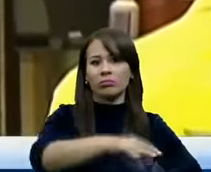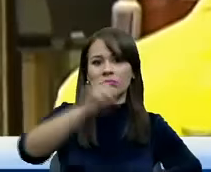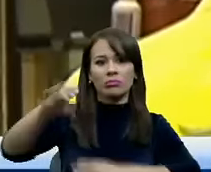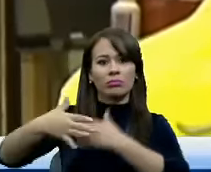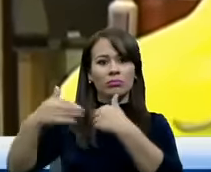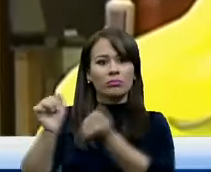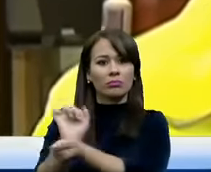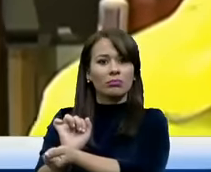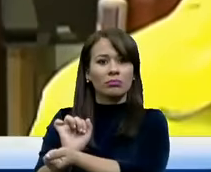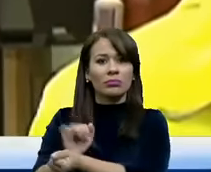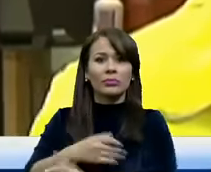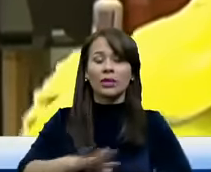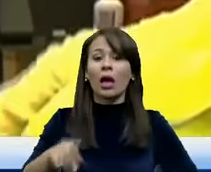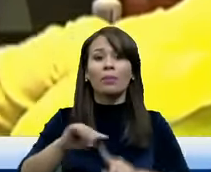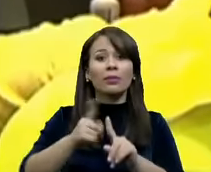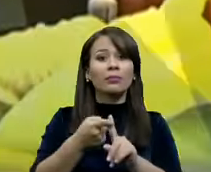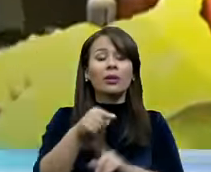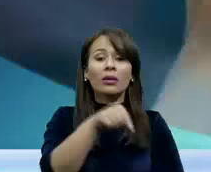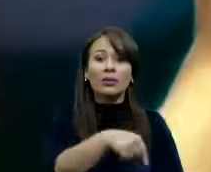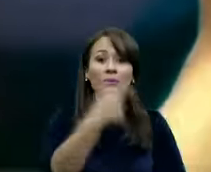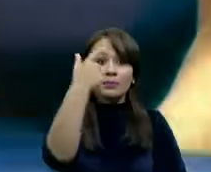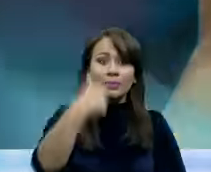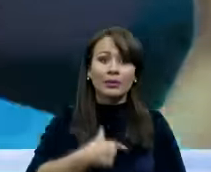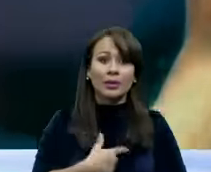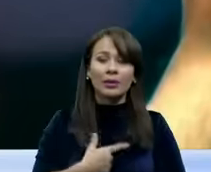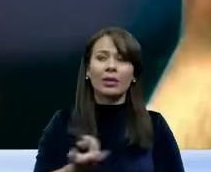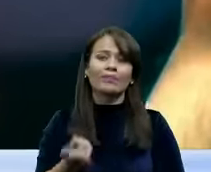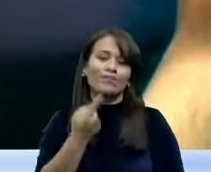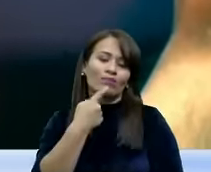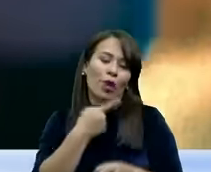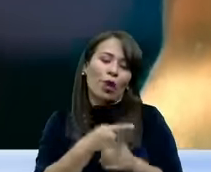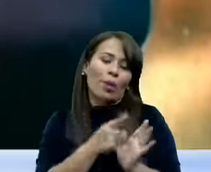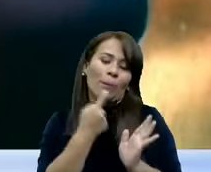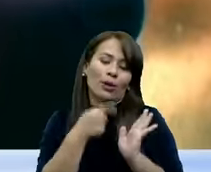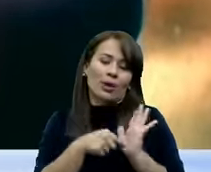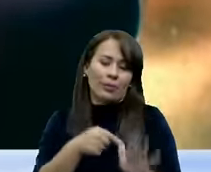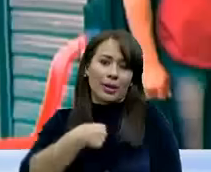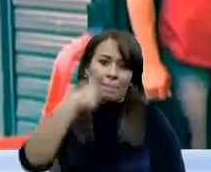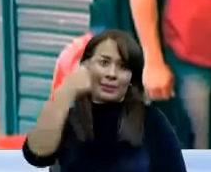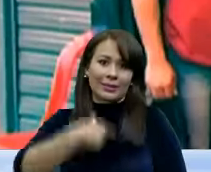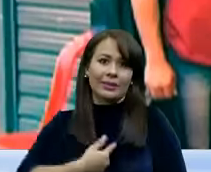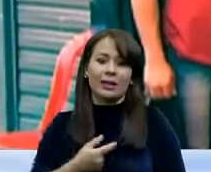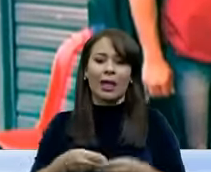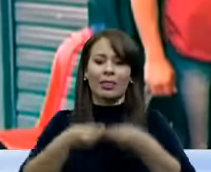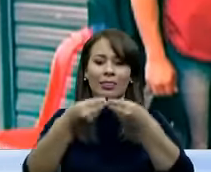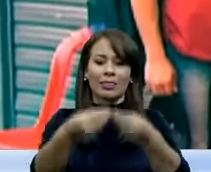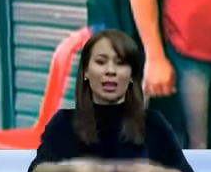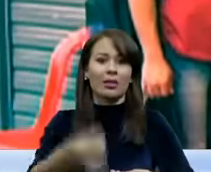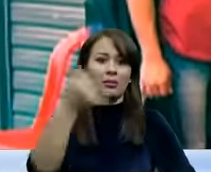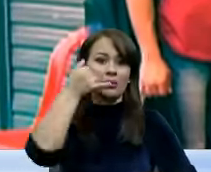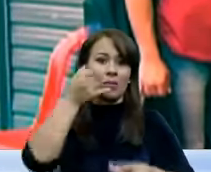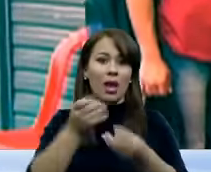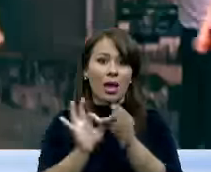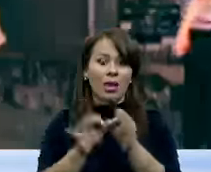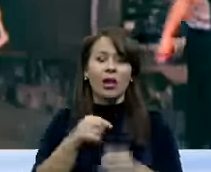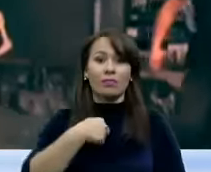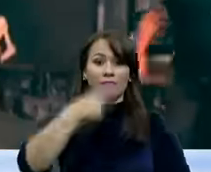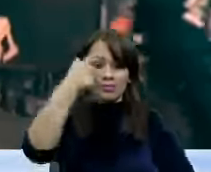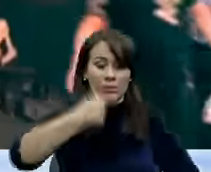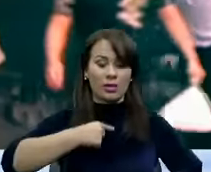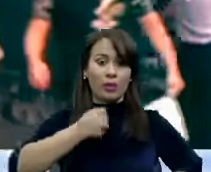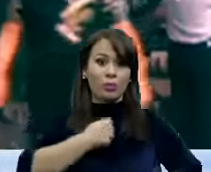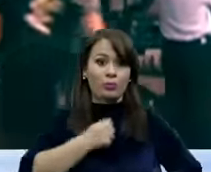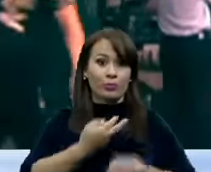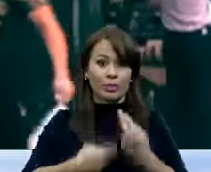hay que ubicar documentación como los trabajos. En su defecto, ellos deben llevar un registro íntegro de todos los ciudadanos que se acercan únicamente a prestar o